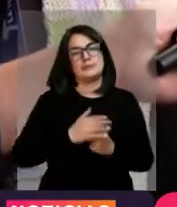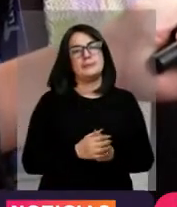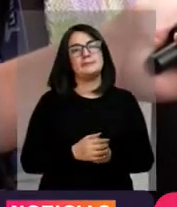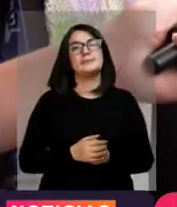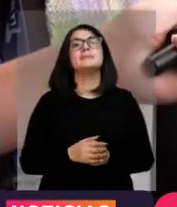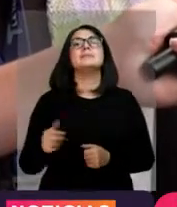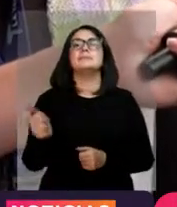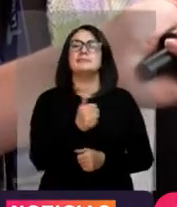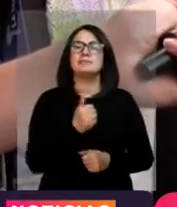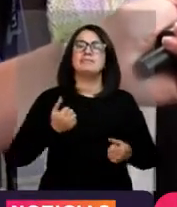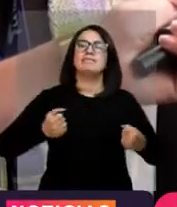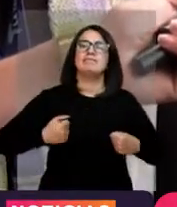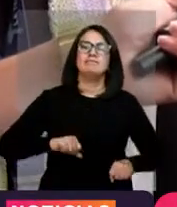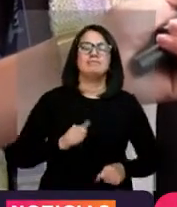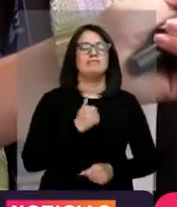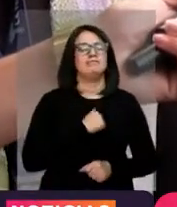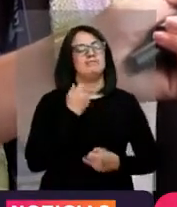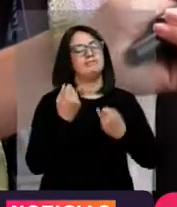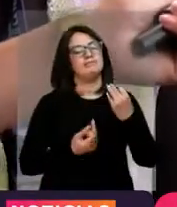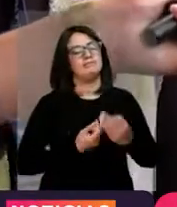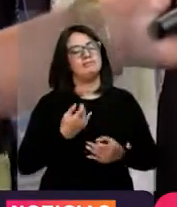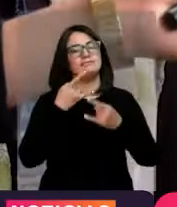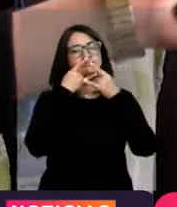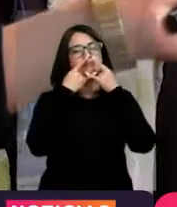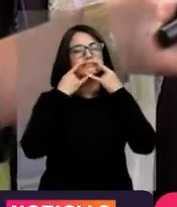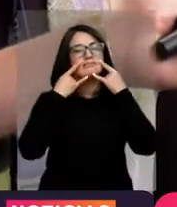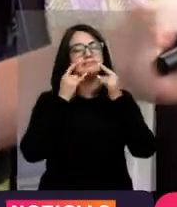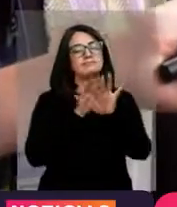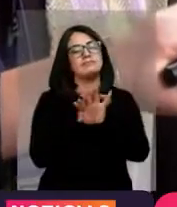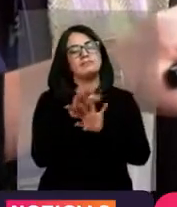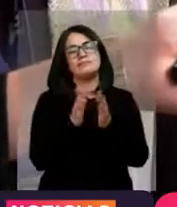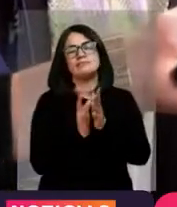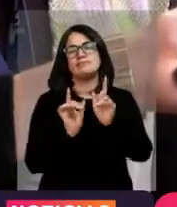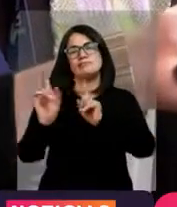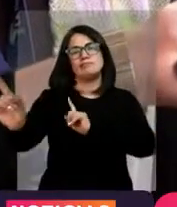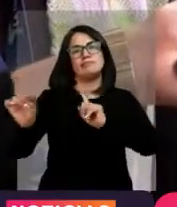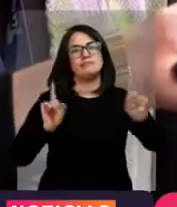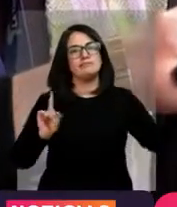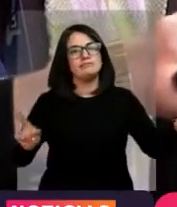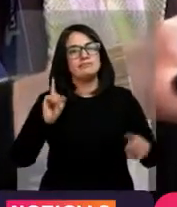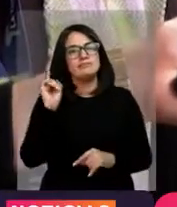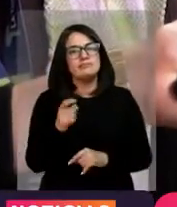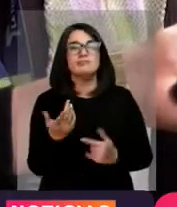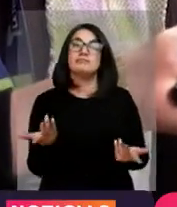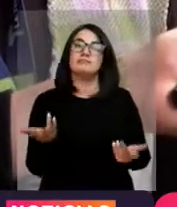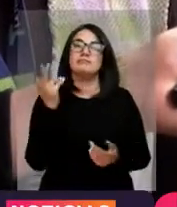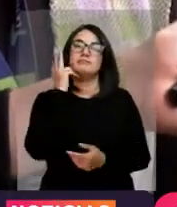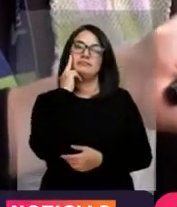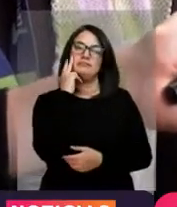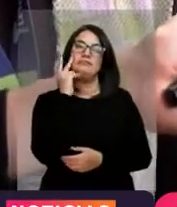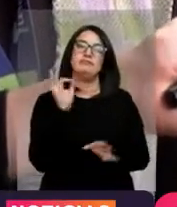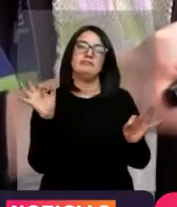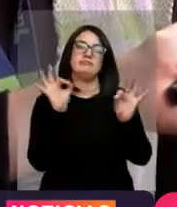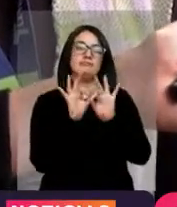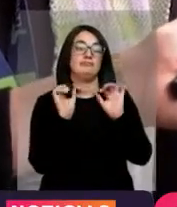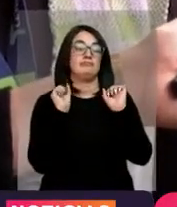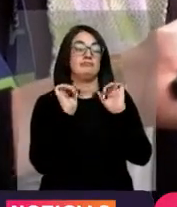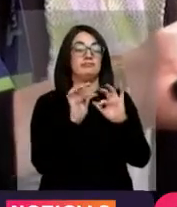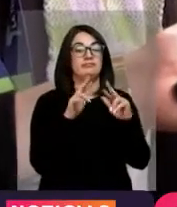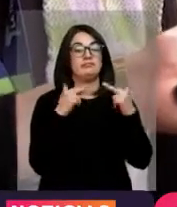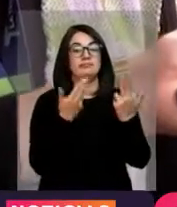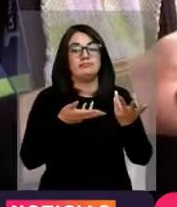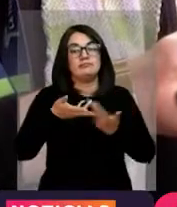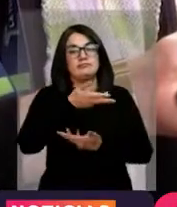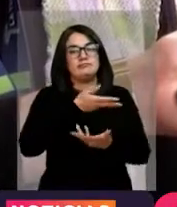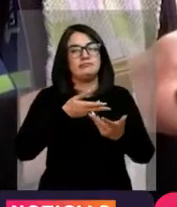las medidas de autocuidado, tapabocas, lavado de mano, distanciamiento social y, por supuesto, estar reunidos, si lo estamos, en un espacio